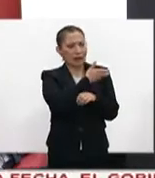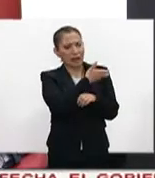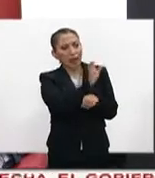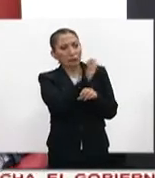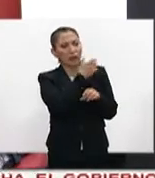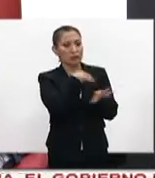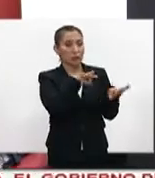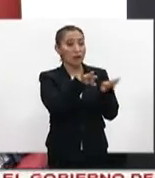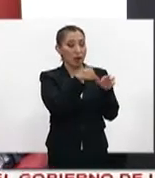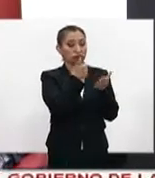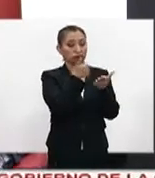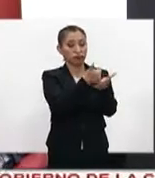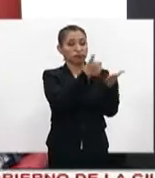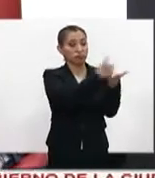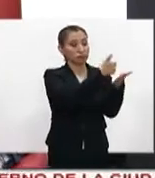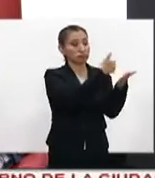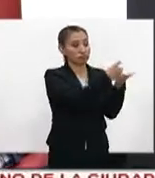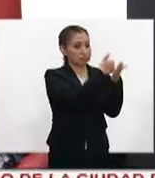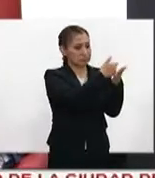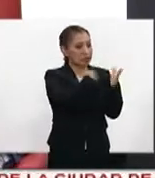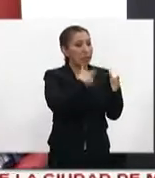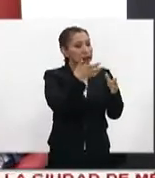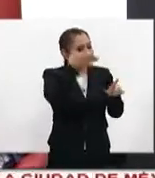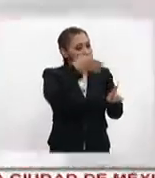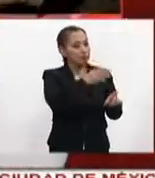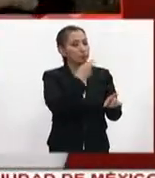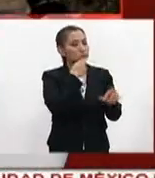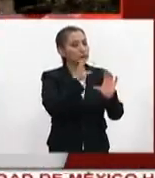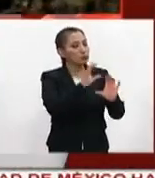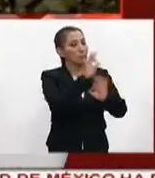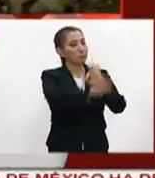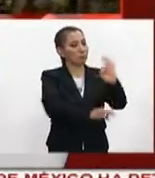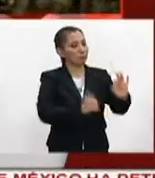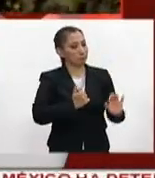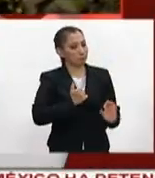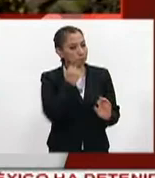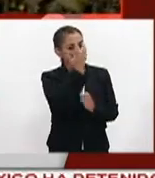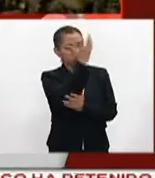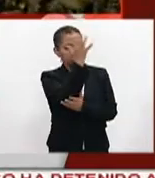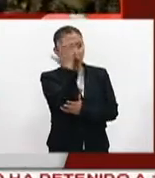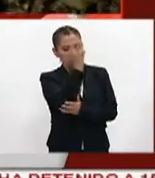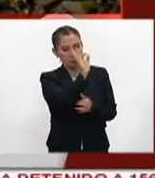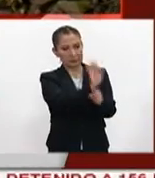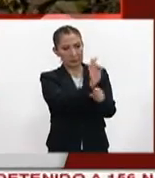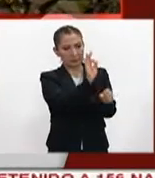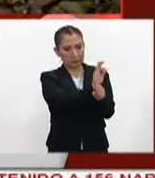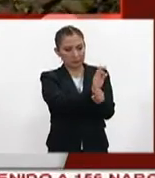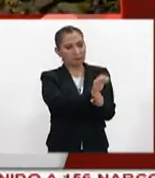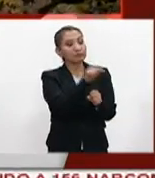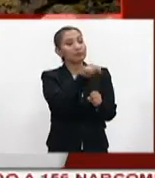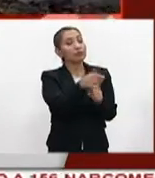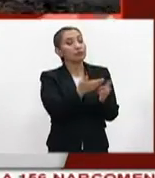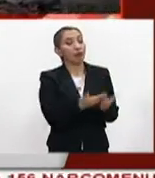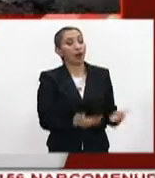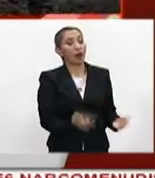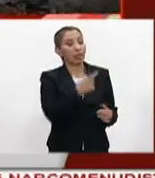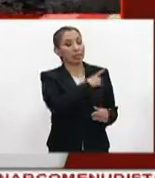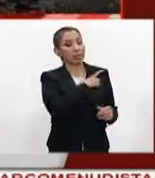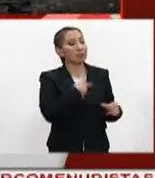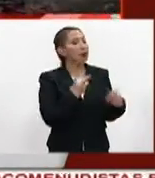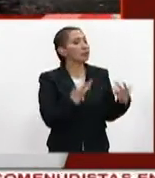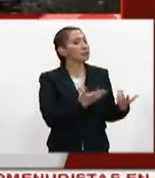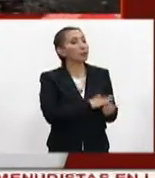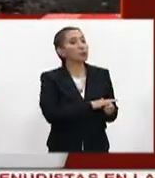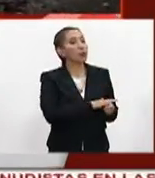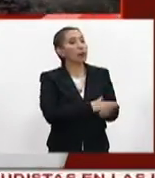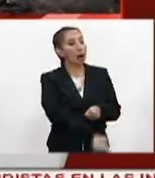han hecho un trabajo tendiente a la conservación o al aprovechamiento del bosque, la protección. Y en este sentido lo que tienes que hacer